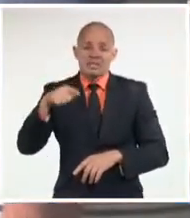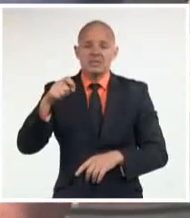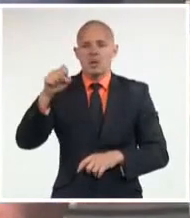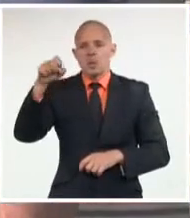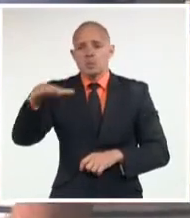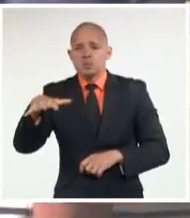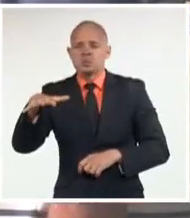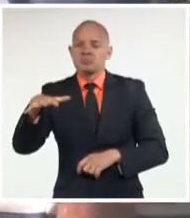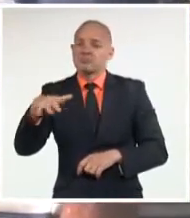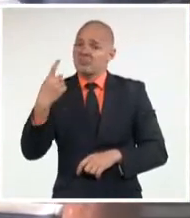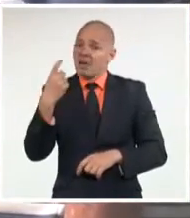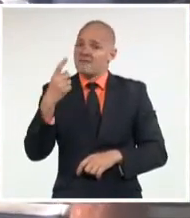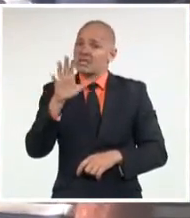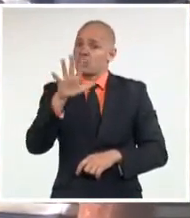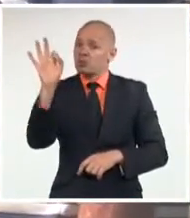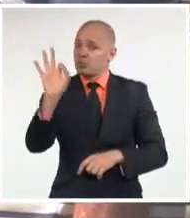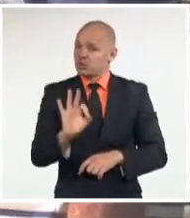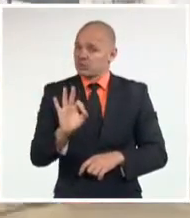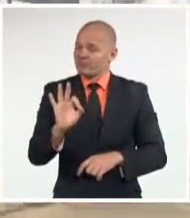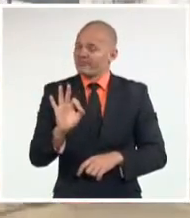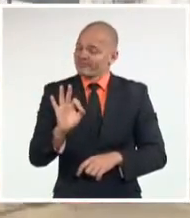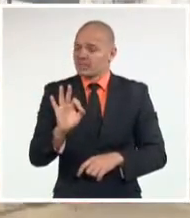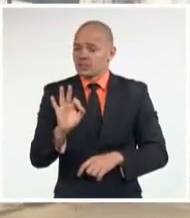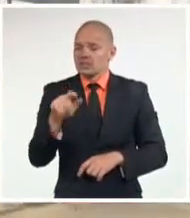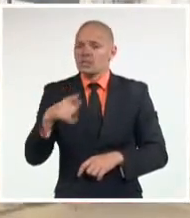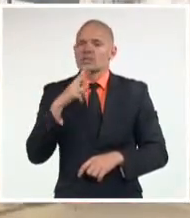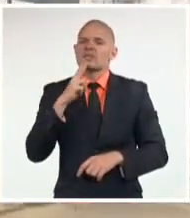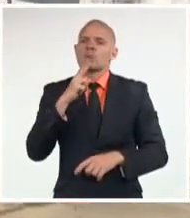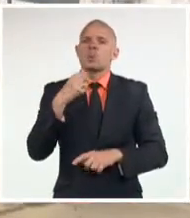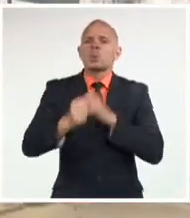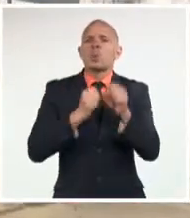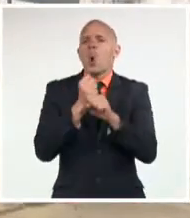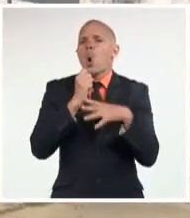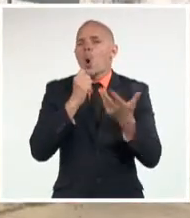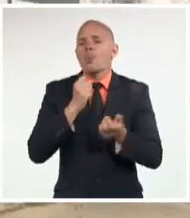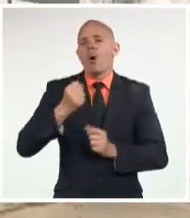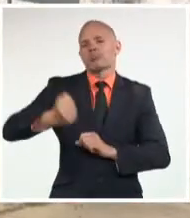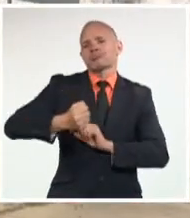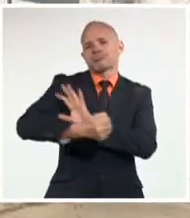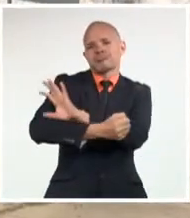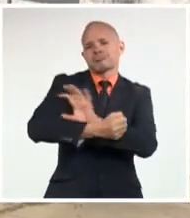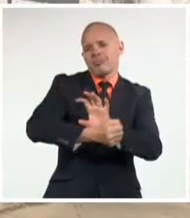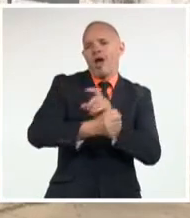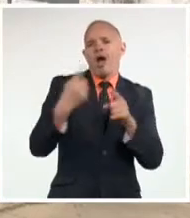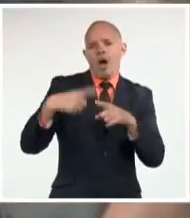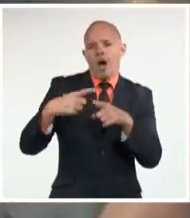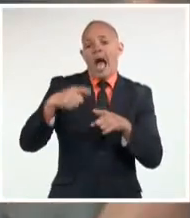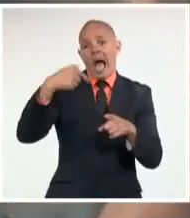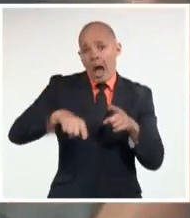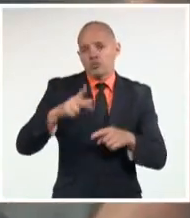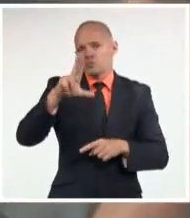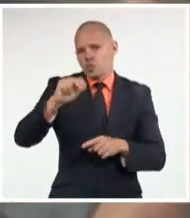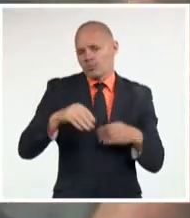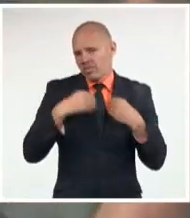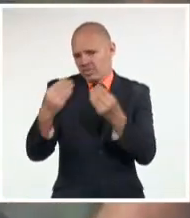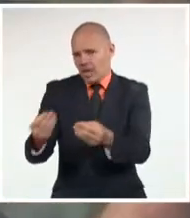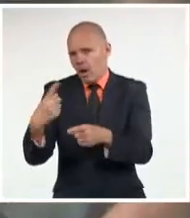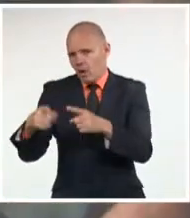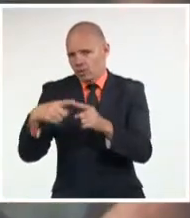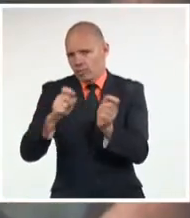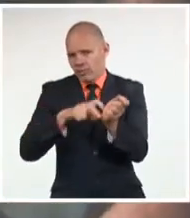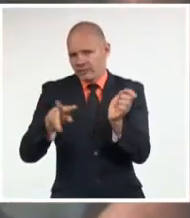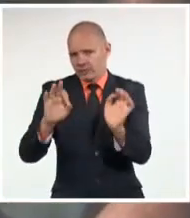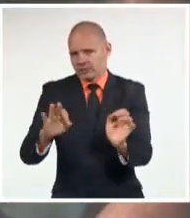del 50%, se prioriza la distribución con el sistema de agua en pipas gracias al apoyo de nuevos carros cisternas de otras